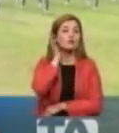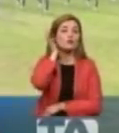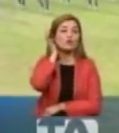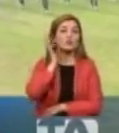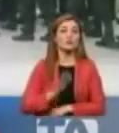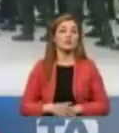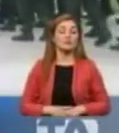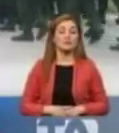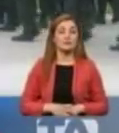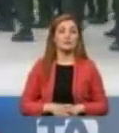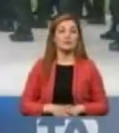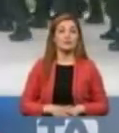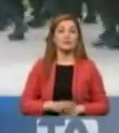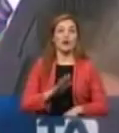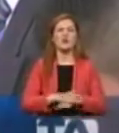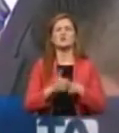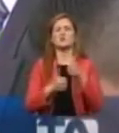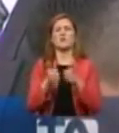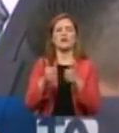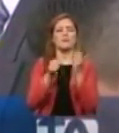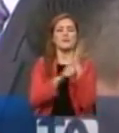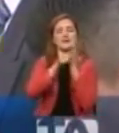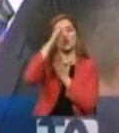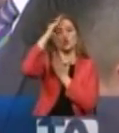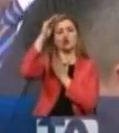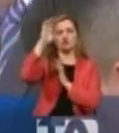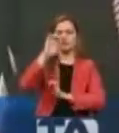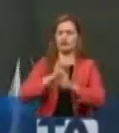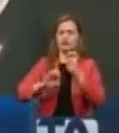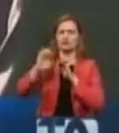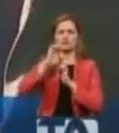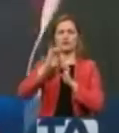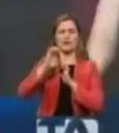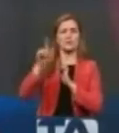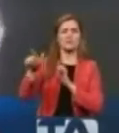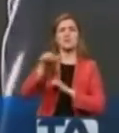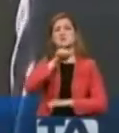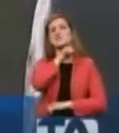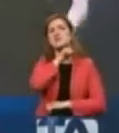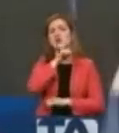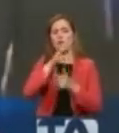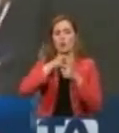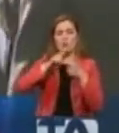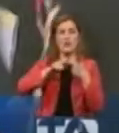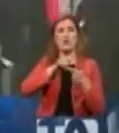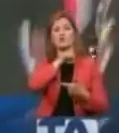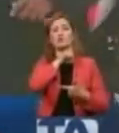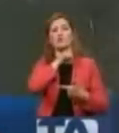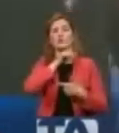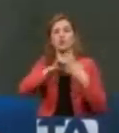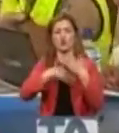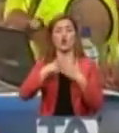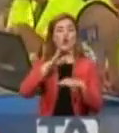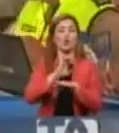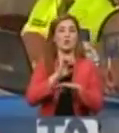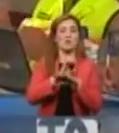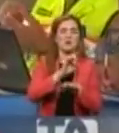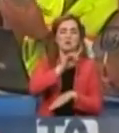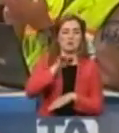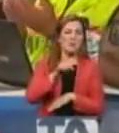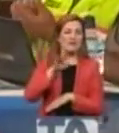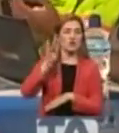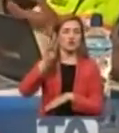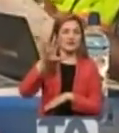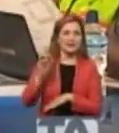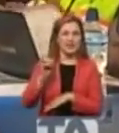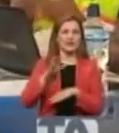las mujeres, en razón de un estudio del Ministerio del Interior que determinó la estatura promedio de los delincuentes de nuestro país entre